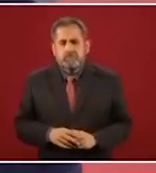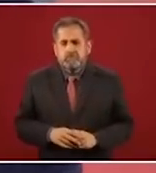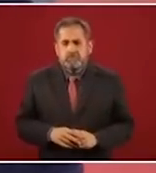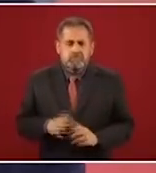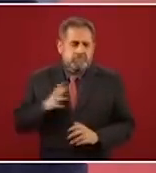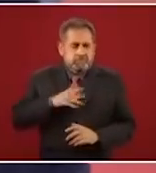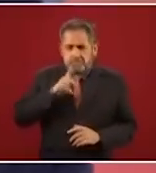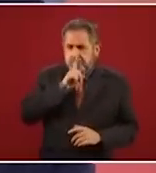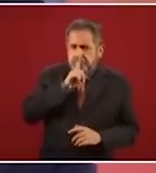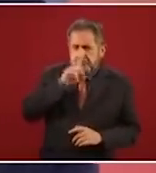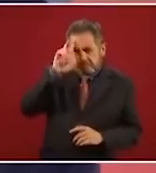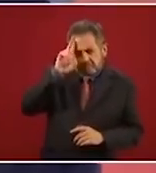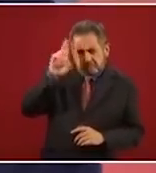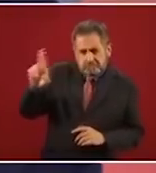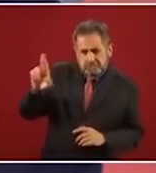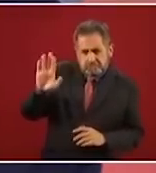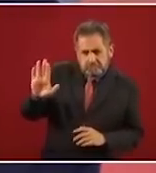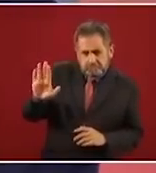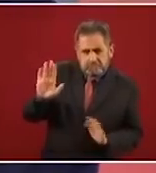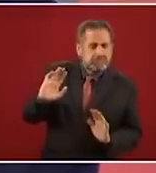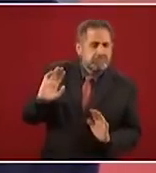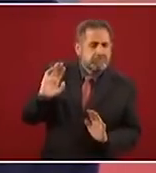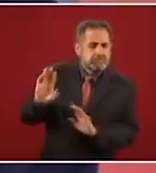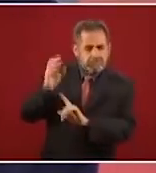Lo respetamos,